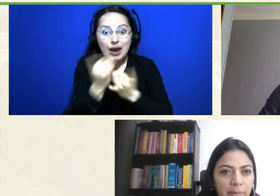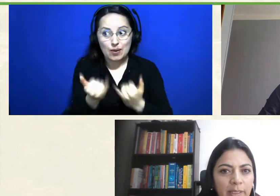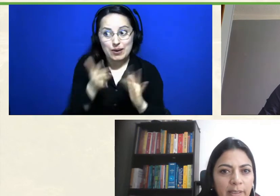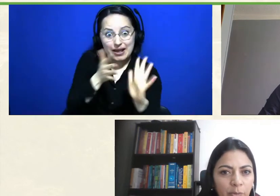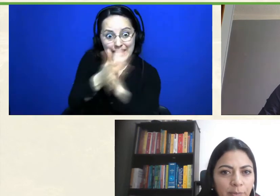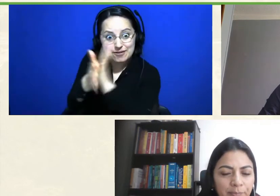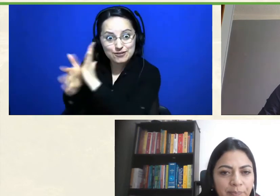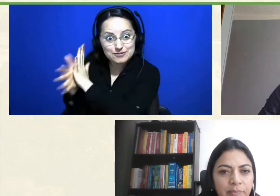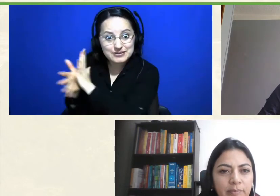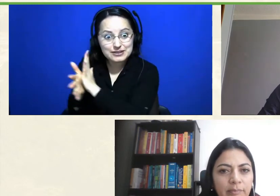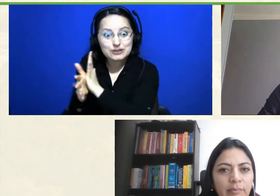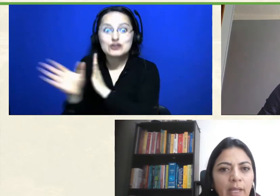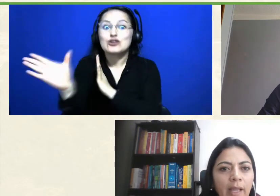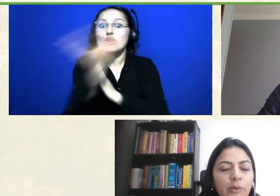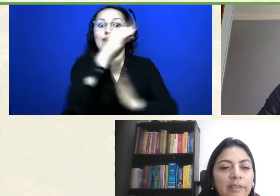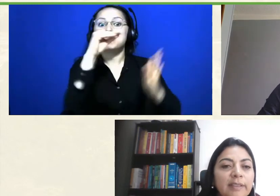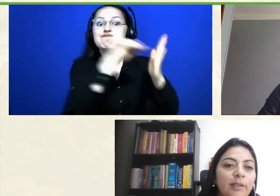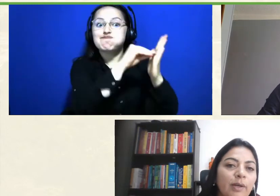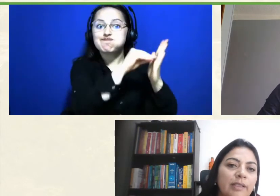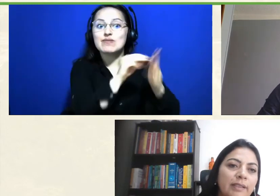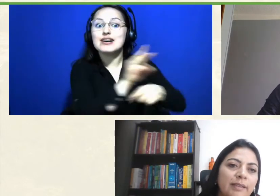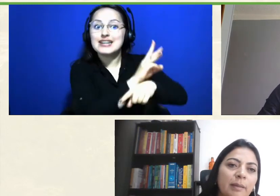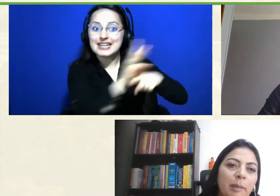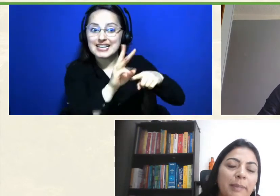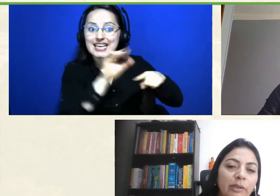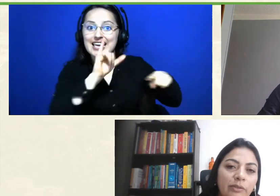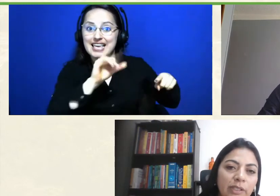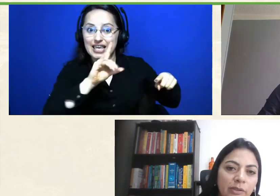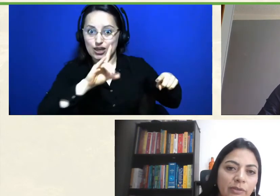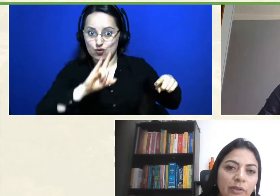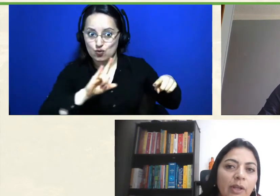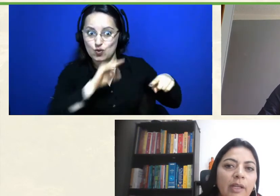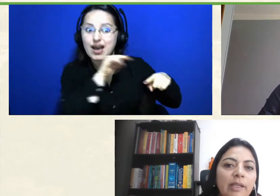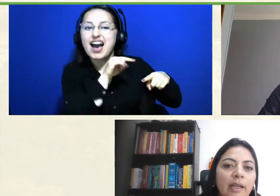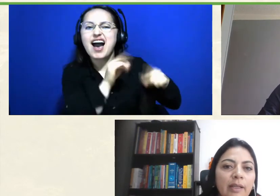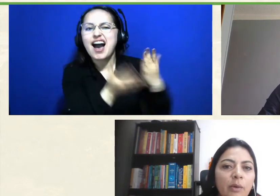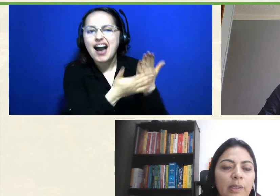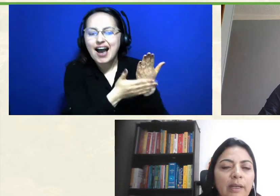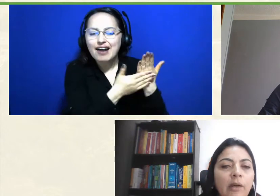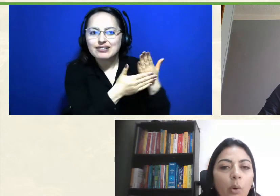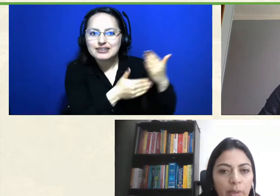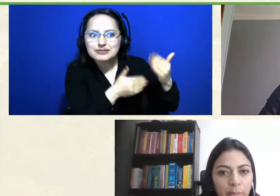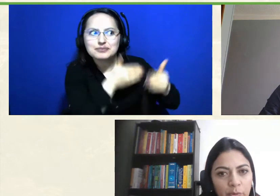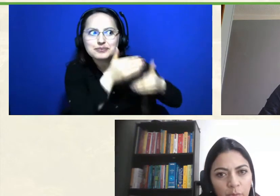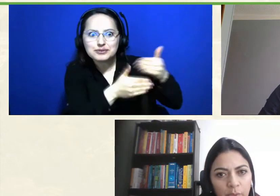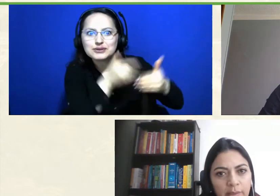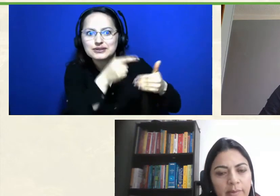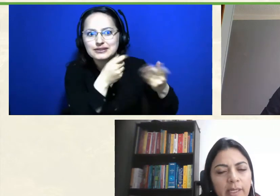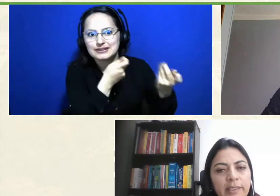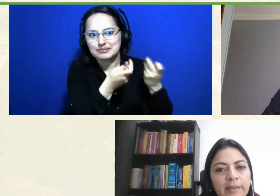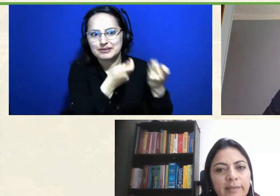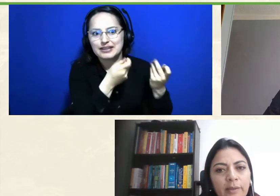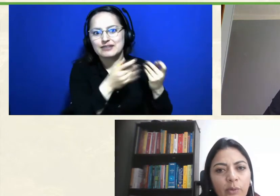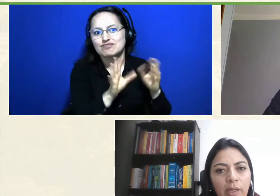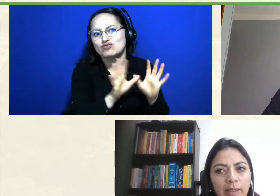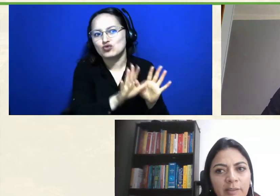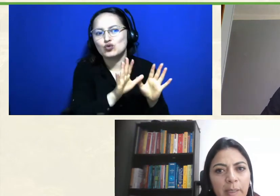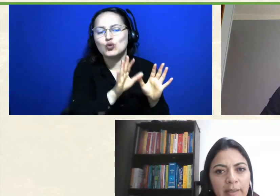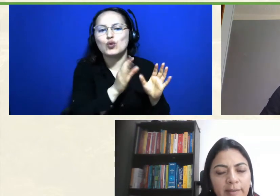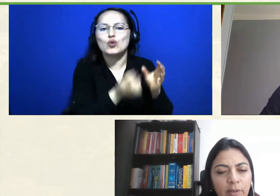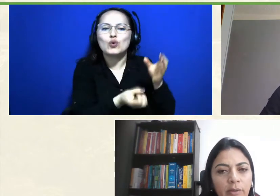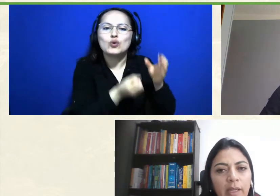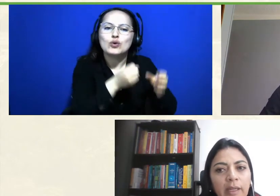página web del IDU. Hay una sección allí que se llama micrositios y aquí encuentran Obra por tu Lugar. Allí está toda